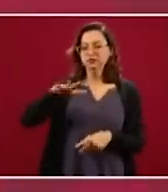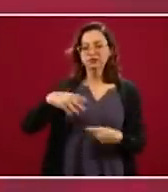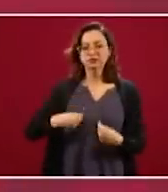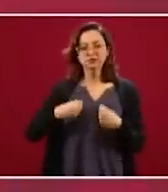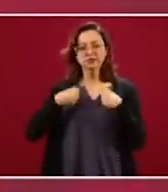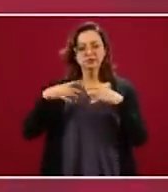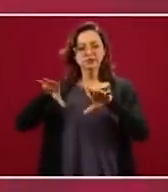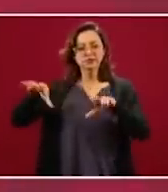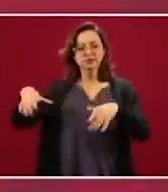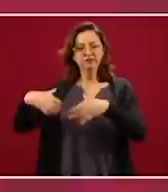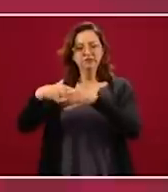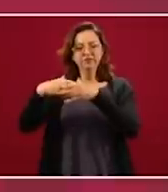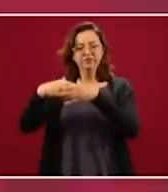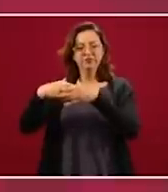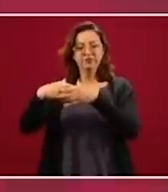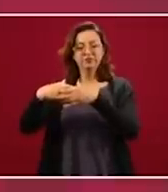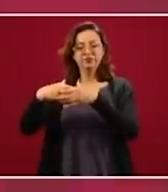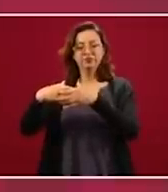comunidades